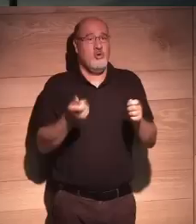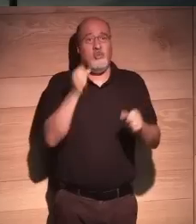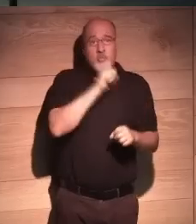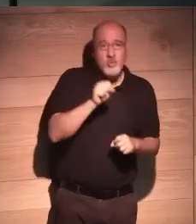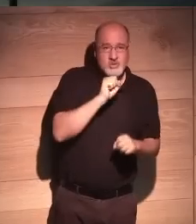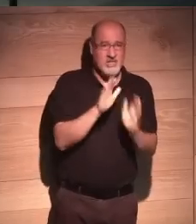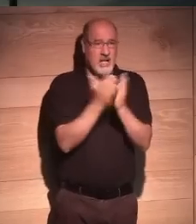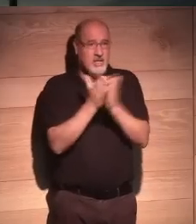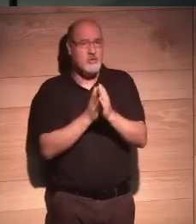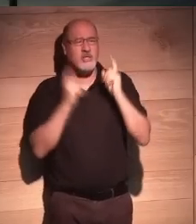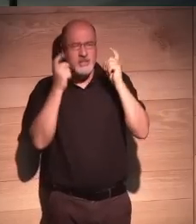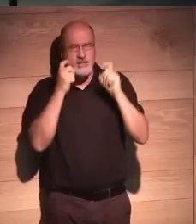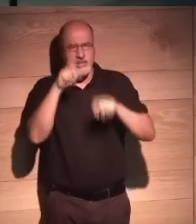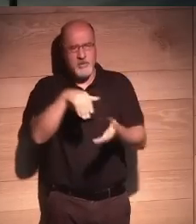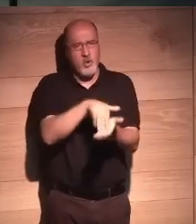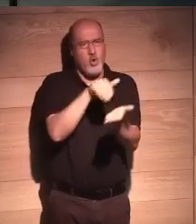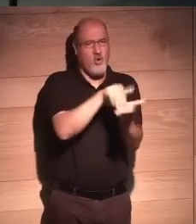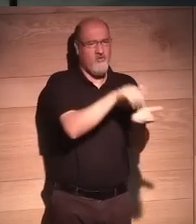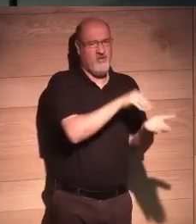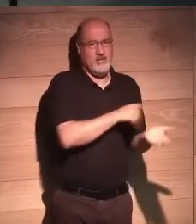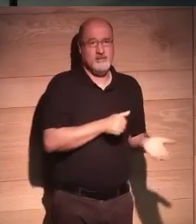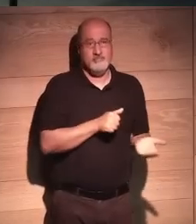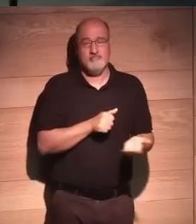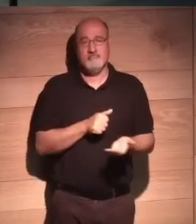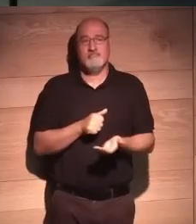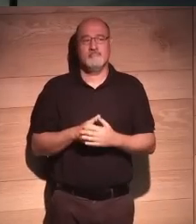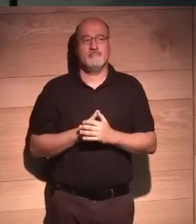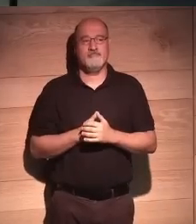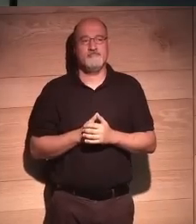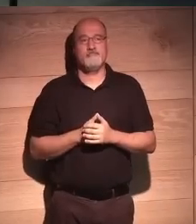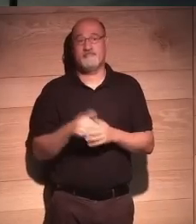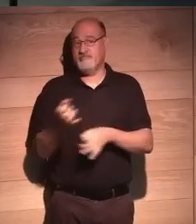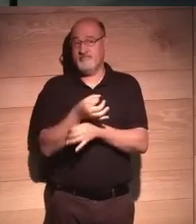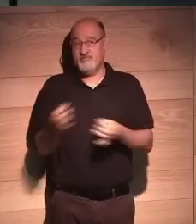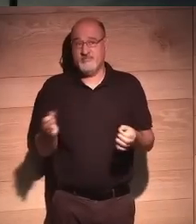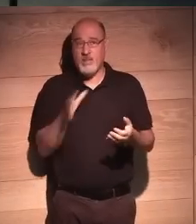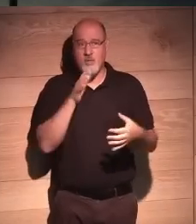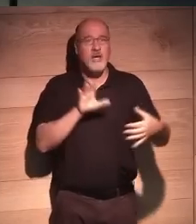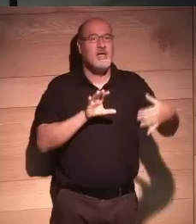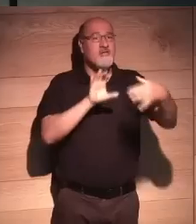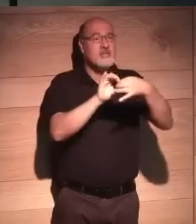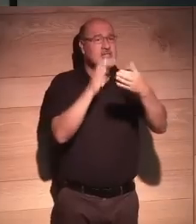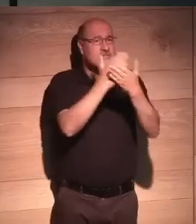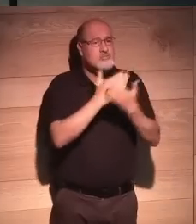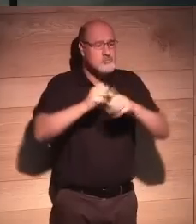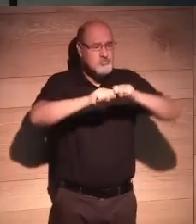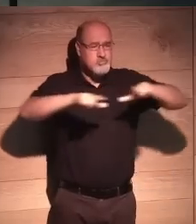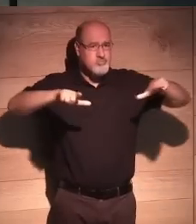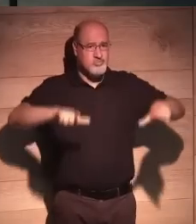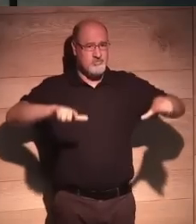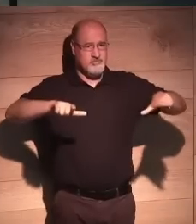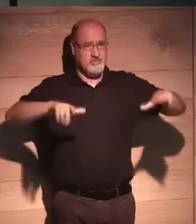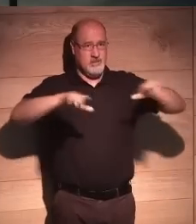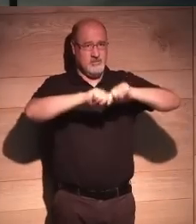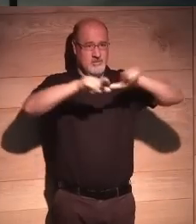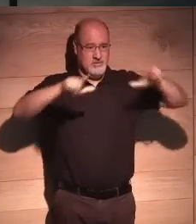cobrar, ¿no? Ya la promoción es muy complicada. Entonces yo creo que es efectivamente que no hay referencias a los estudios 1, por ejemplo.